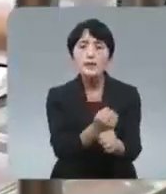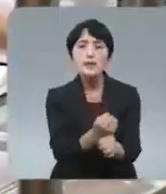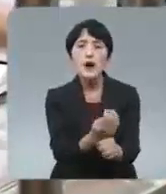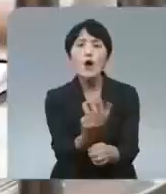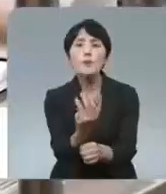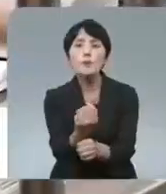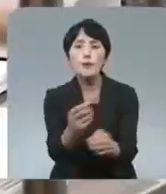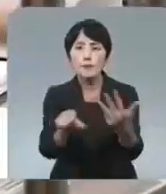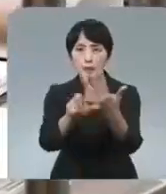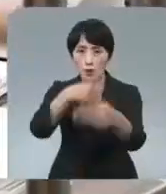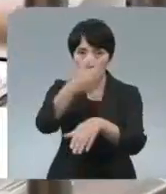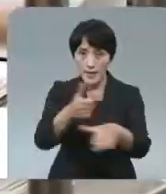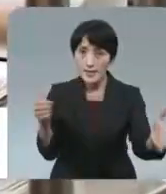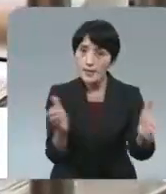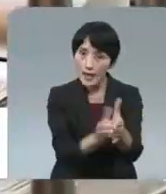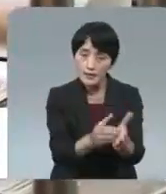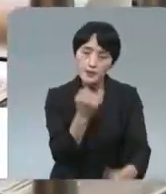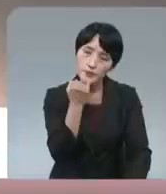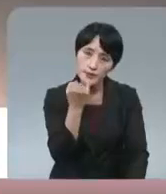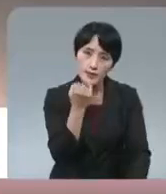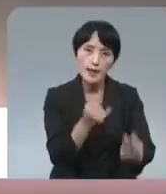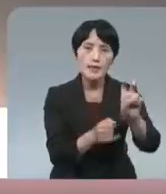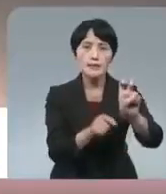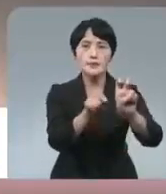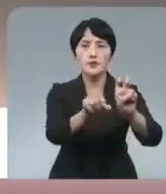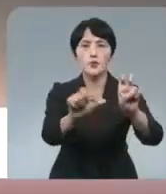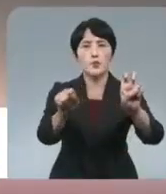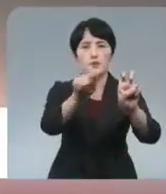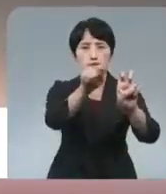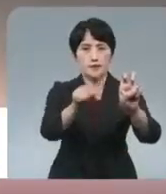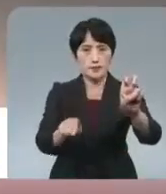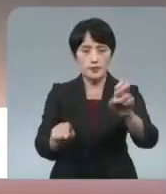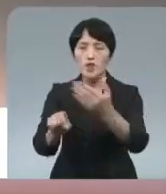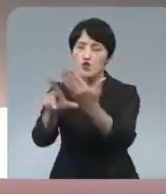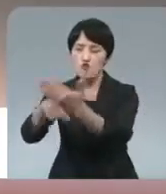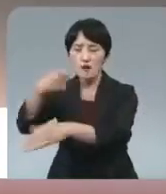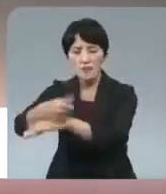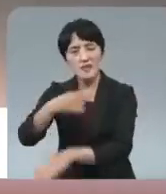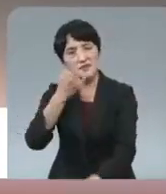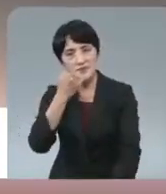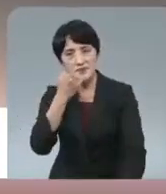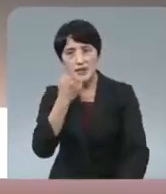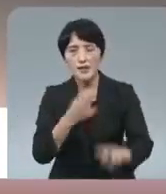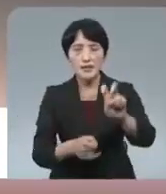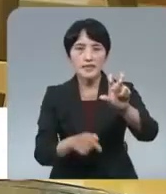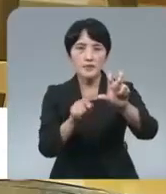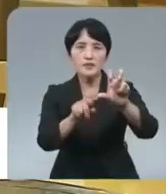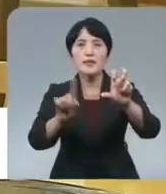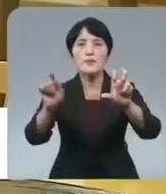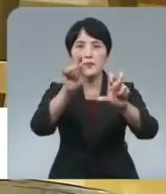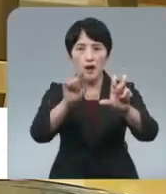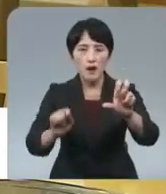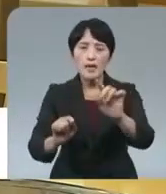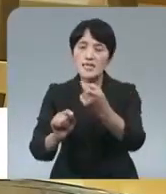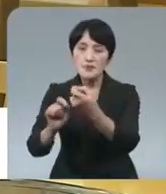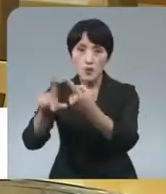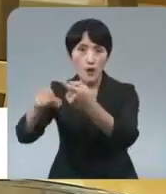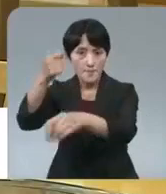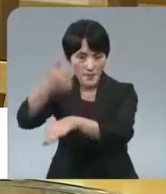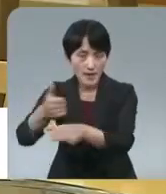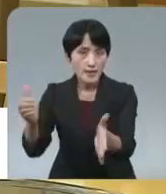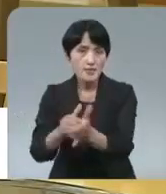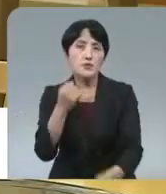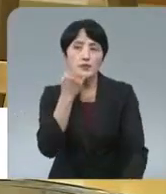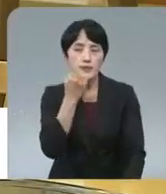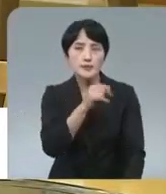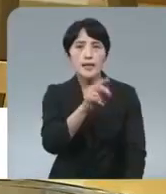20,3 por ciento hasta finales del mes de noviembre en tanto el martes 3 la tasa de vacunados con la primera dosis de coronavirus